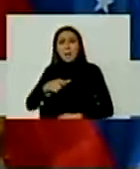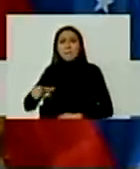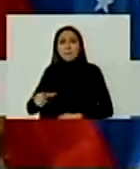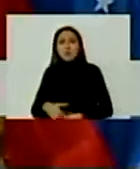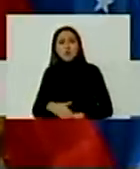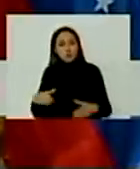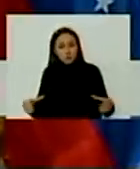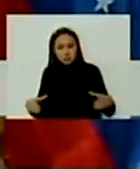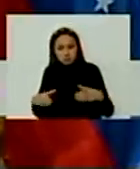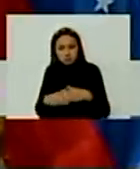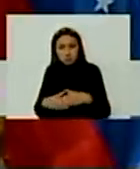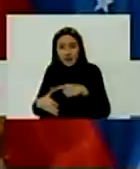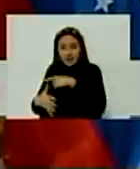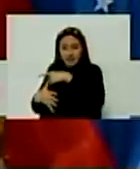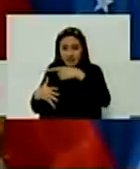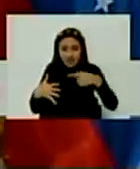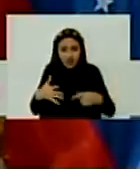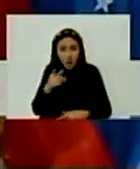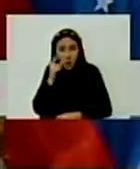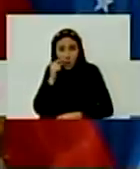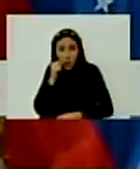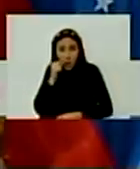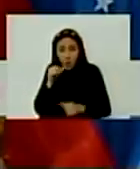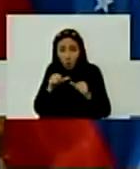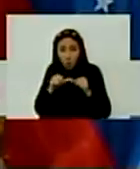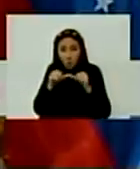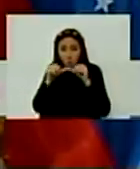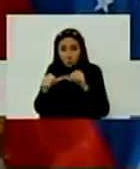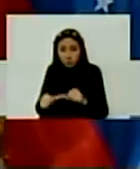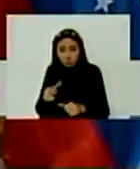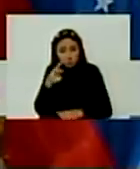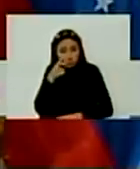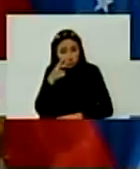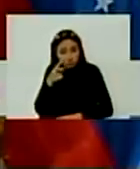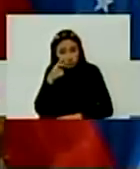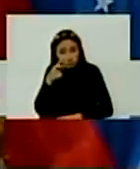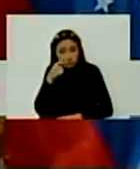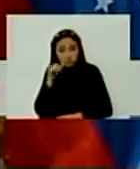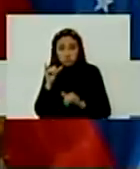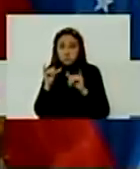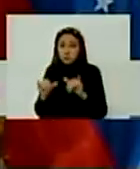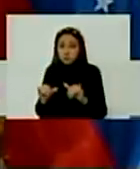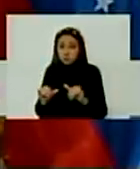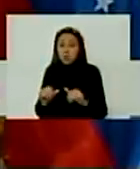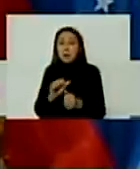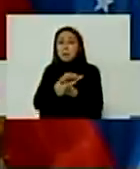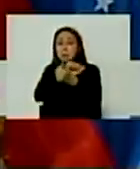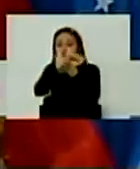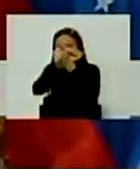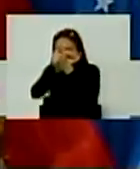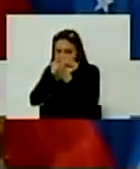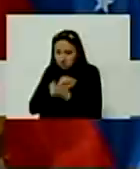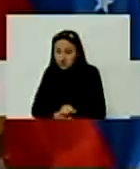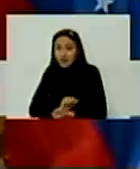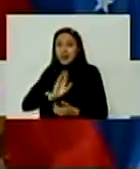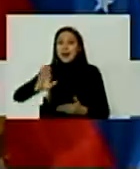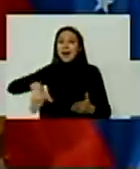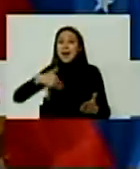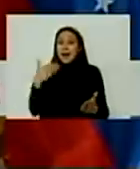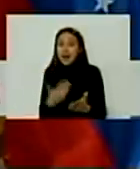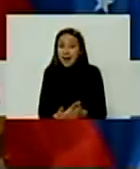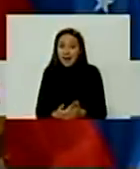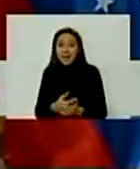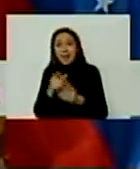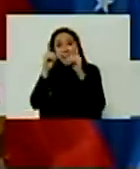permanecerán, óigase bien, permanecerán, y vigilaremos ello, privados de libertad hasta que la Corte de Apelaciones